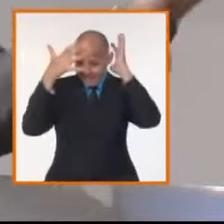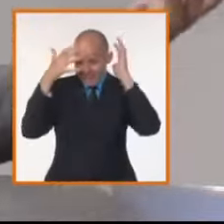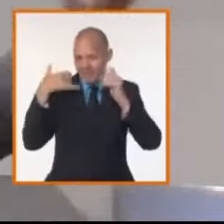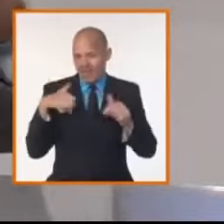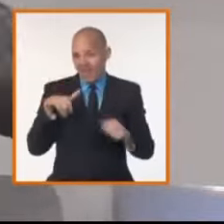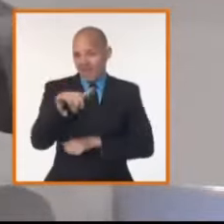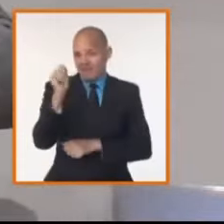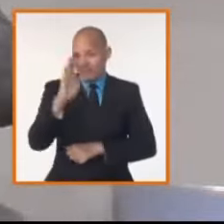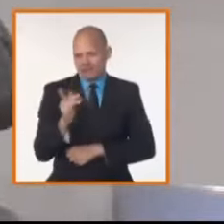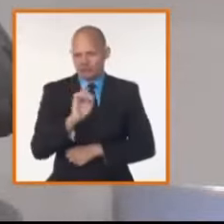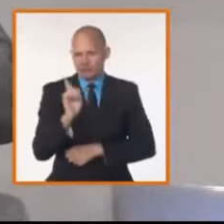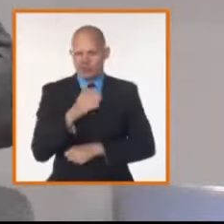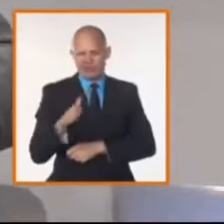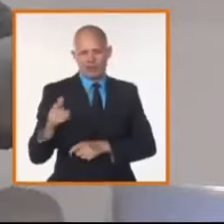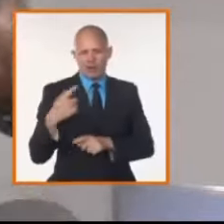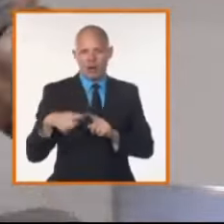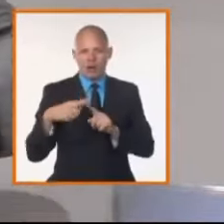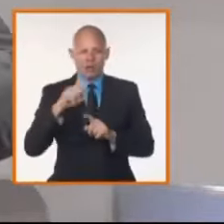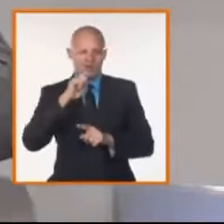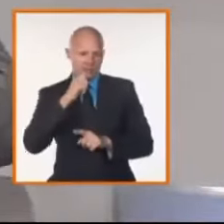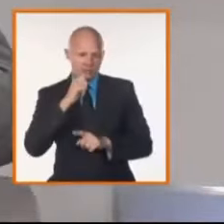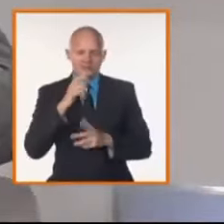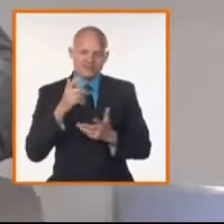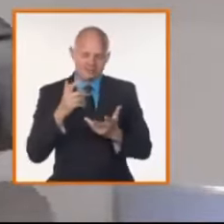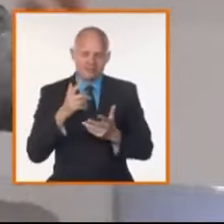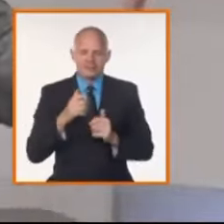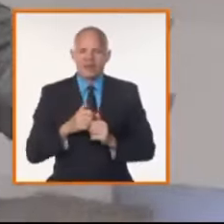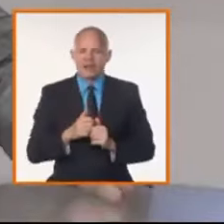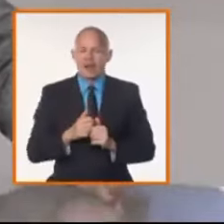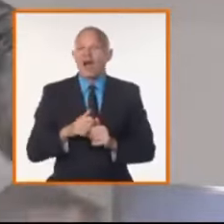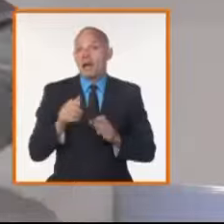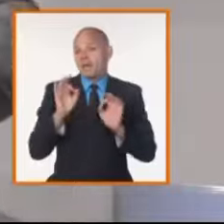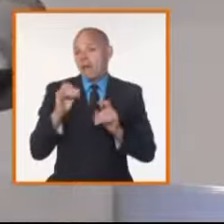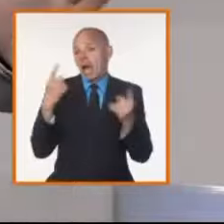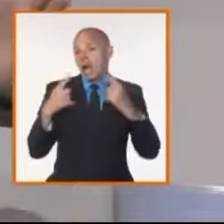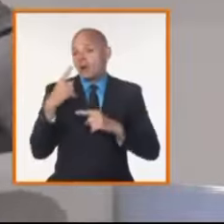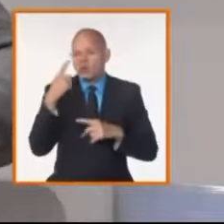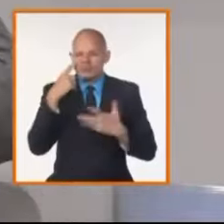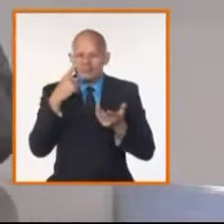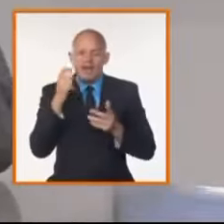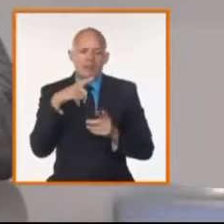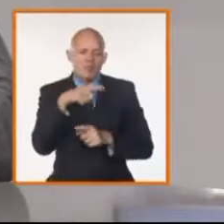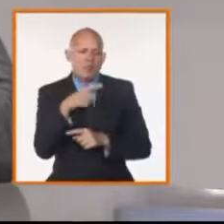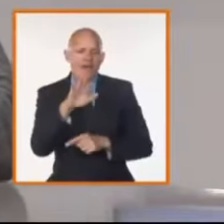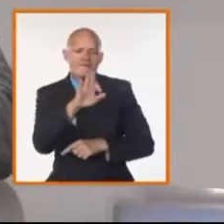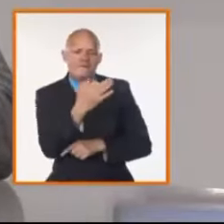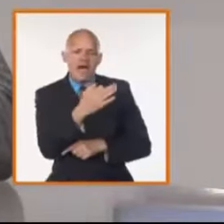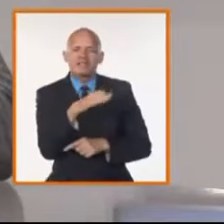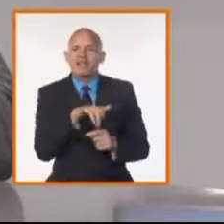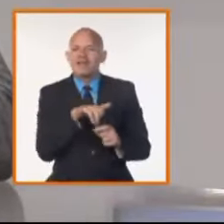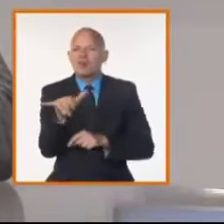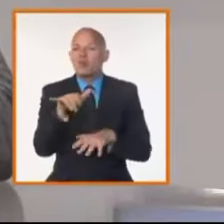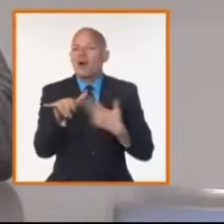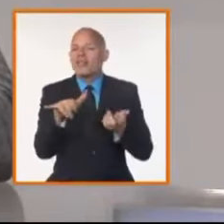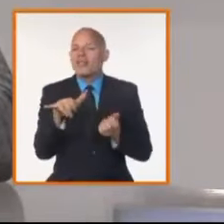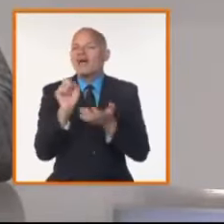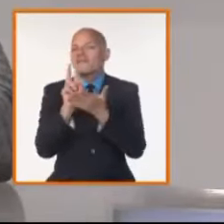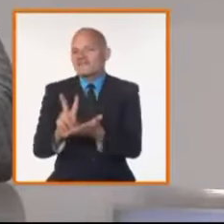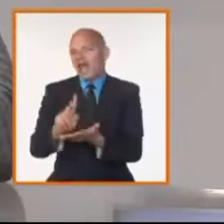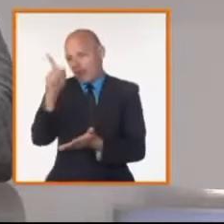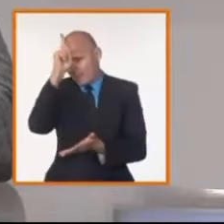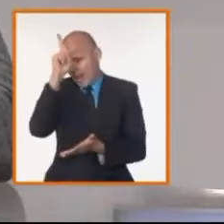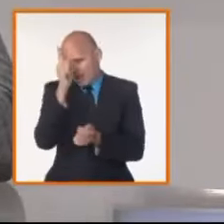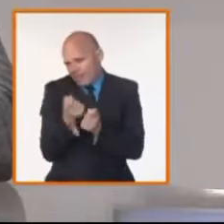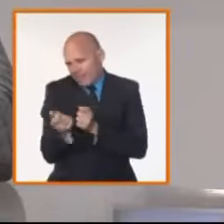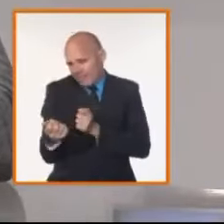Lamentablemente esto de subordinación van a Estados Unidos eh el de Francia va a Alemania en fin y eh